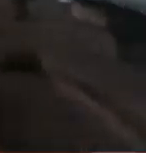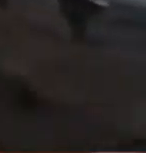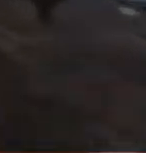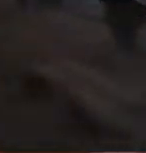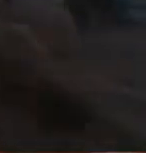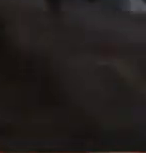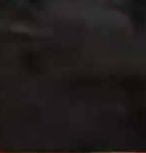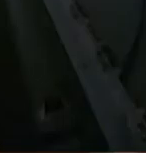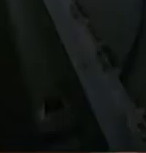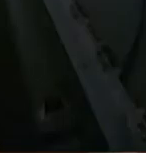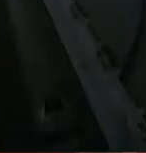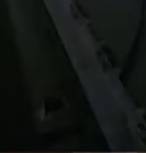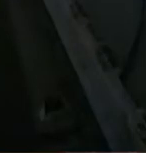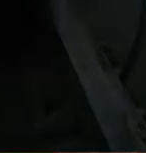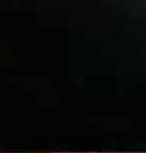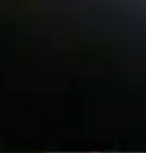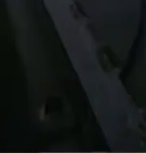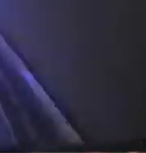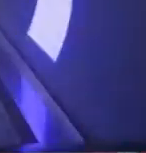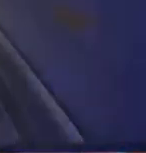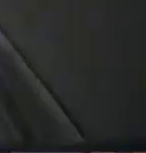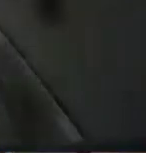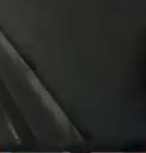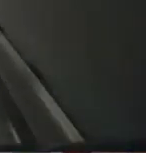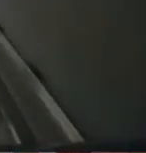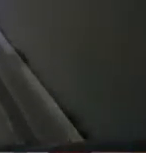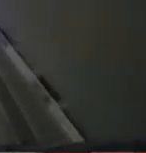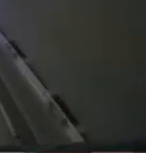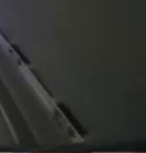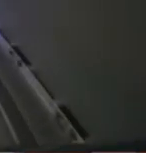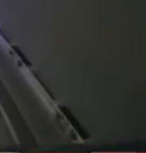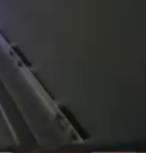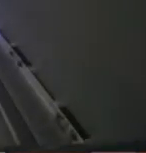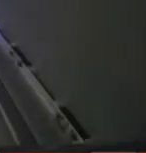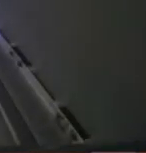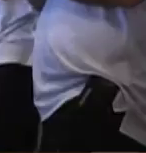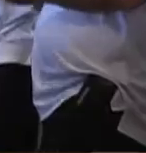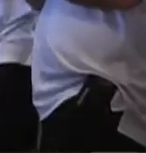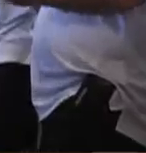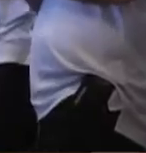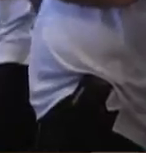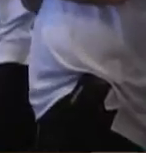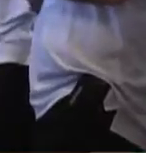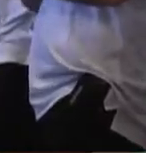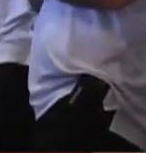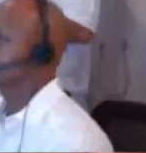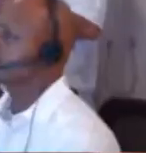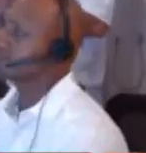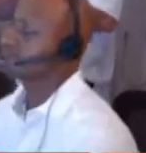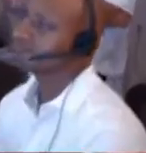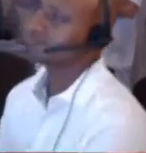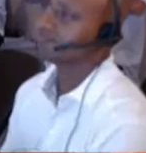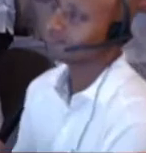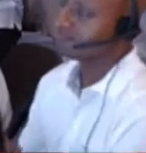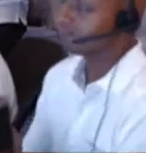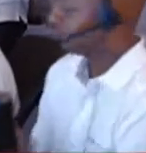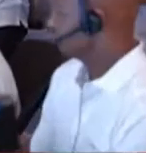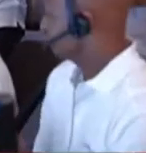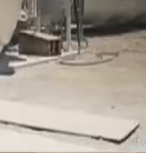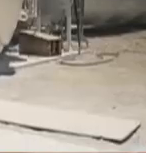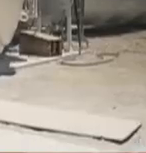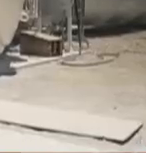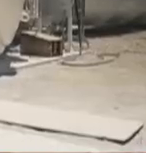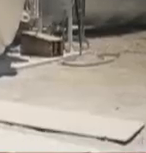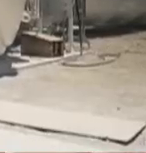del aire y permite alcanzar mayores velocidades mediante un sistema de levitación magnética, por lo que literalmente flota